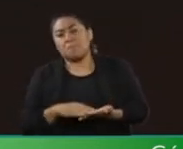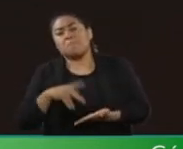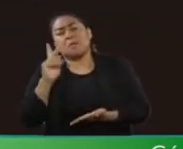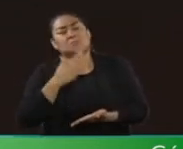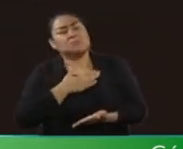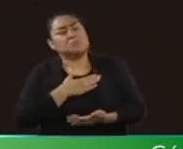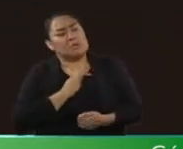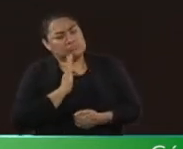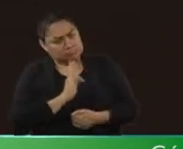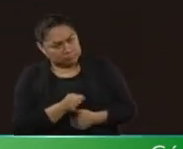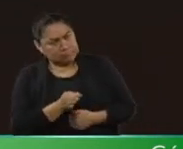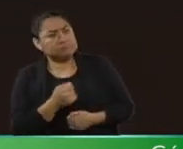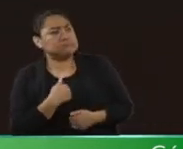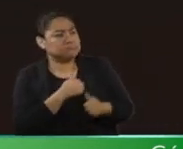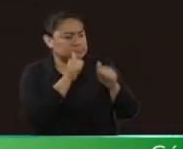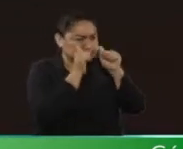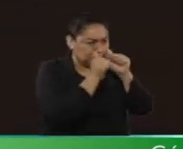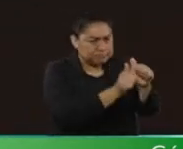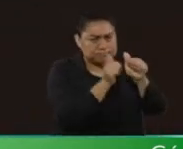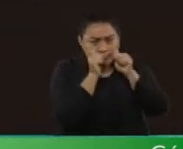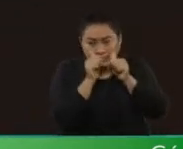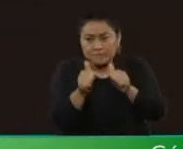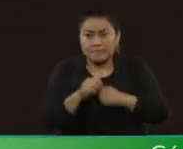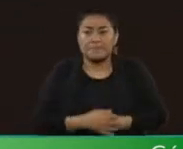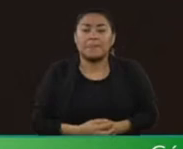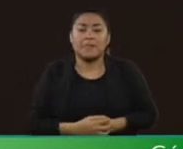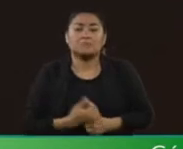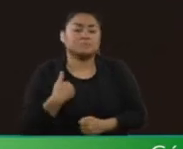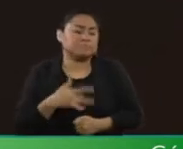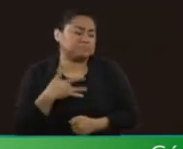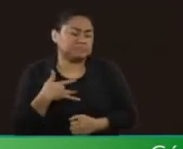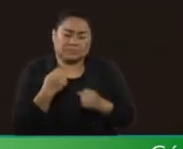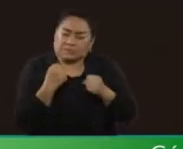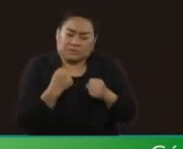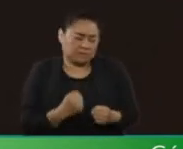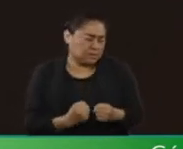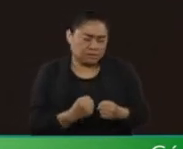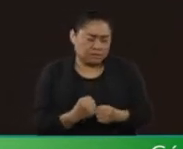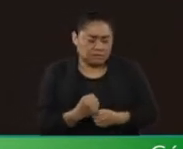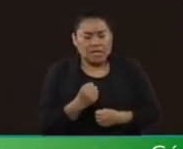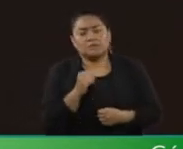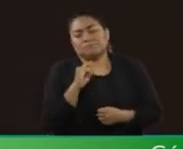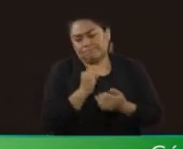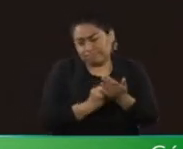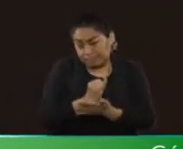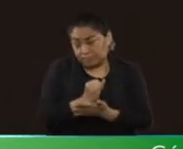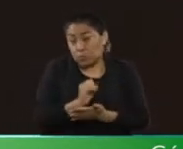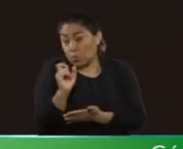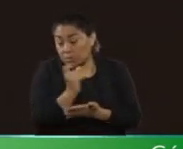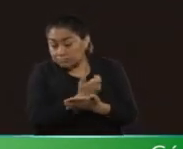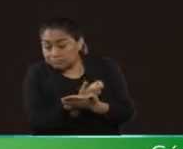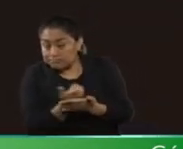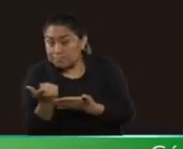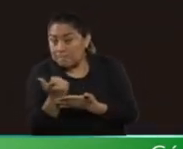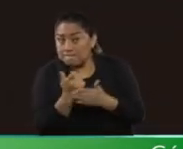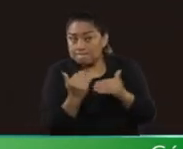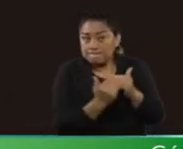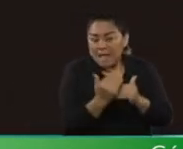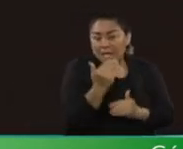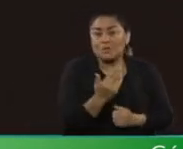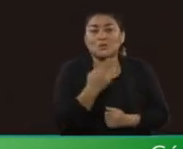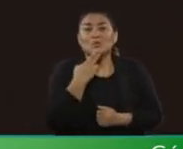cada vez que se necesite creo firmemente que aumentar el salario mínimo traerá un incentivo de